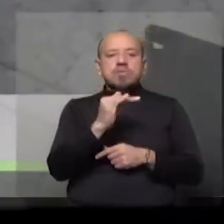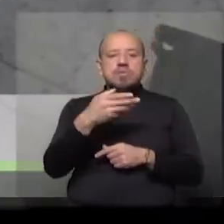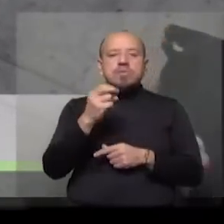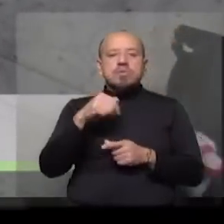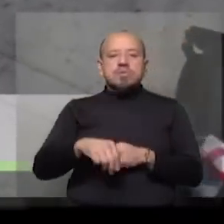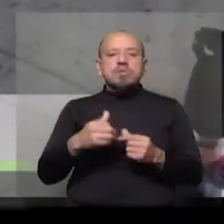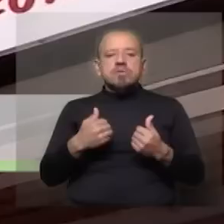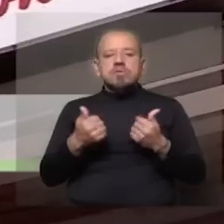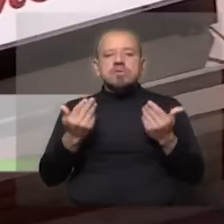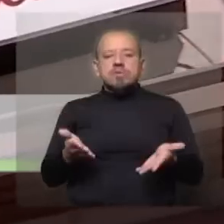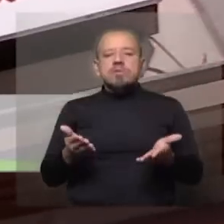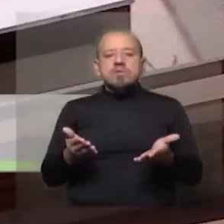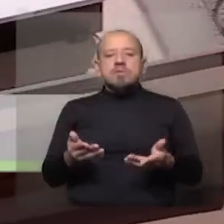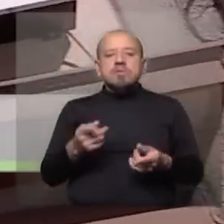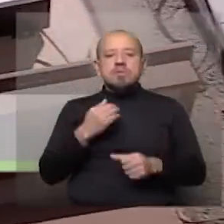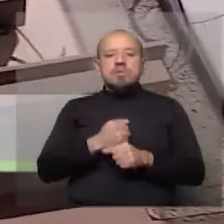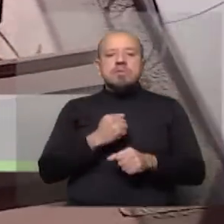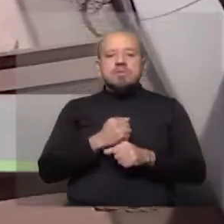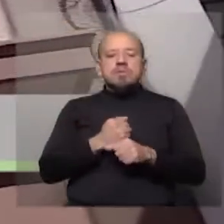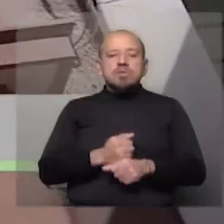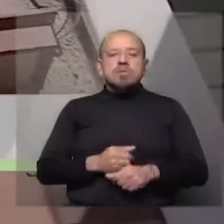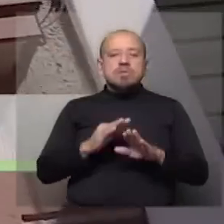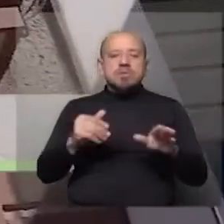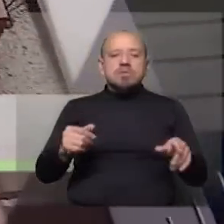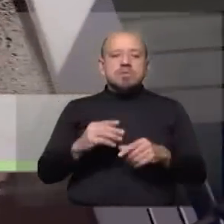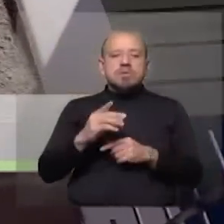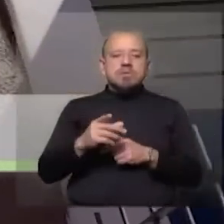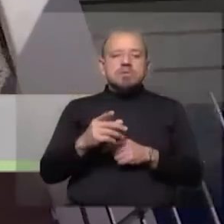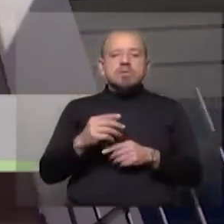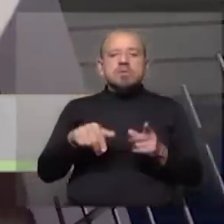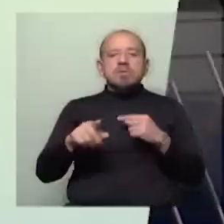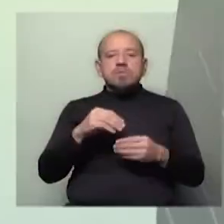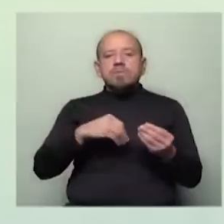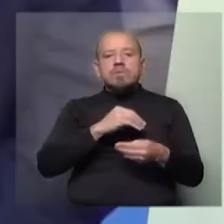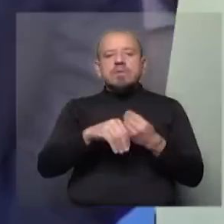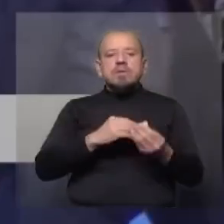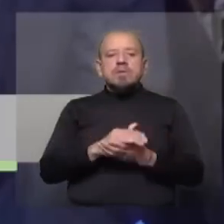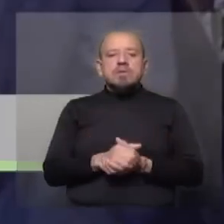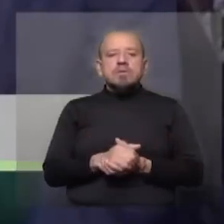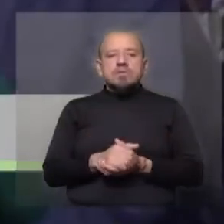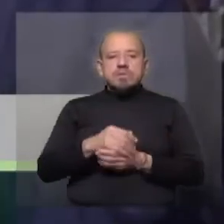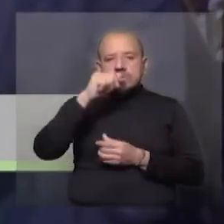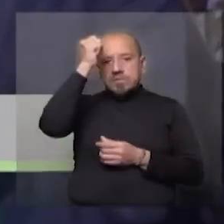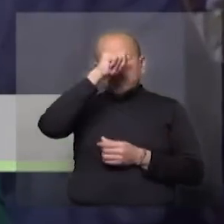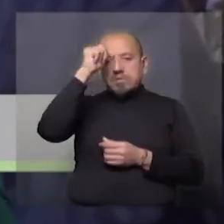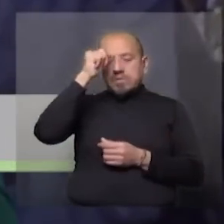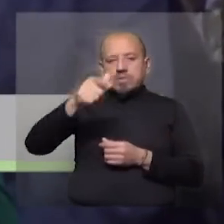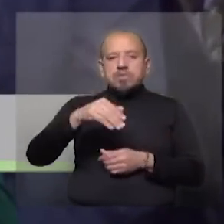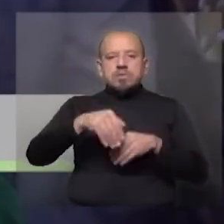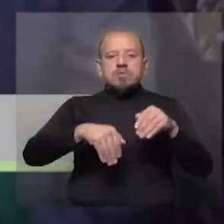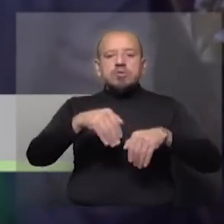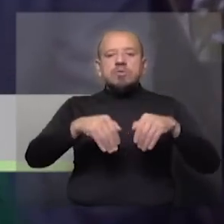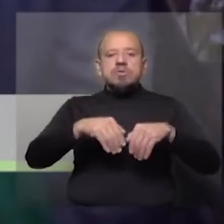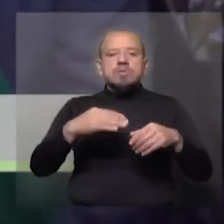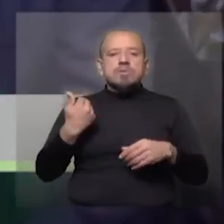fundación corazoncitos que trabaja con niñas y niños con cardiopatías congénitas y sus familias el domingo Serán las elecciones con una